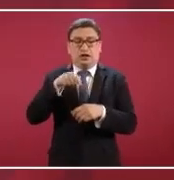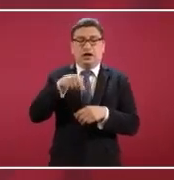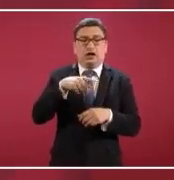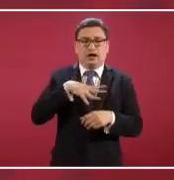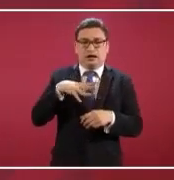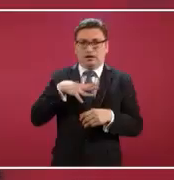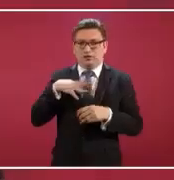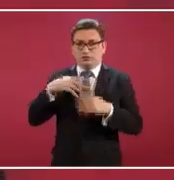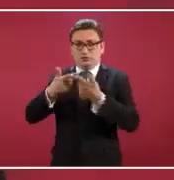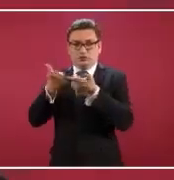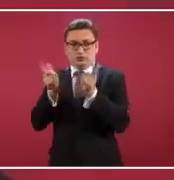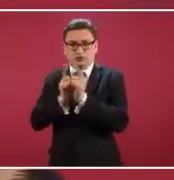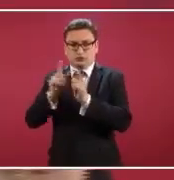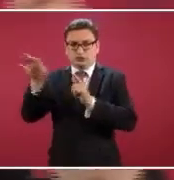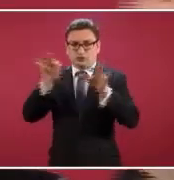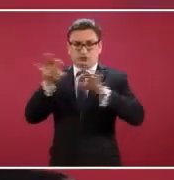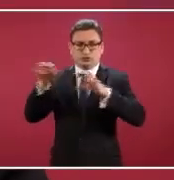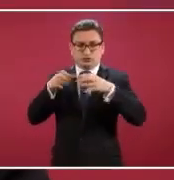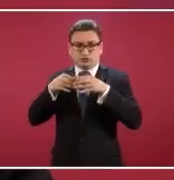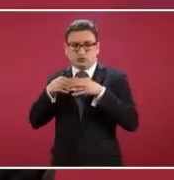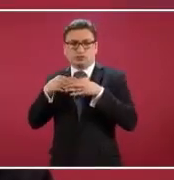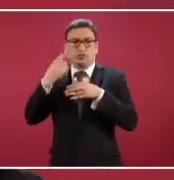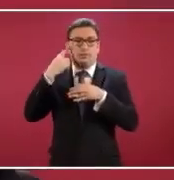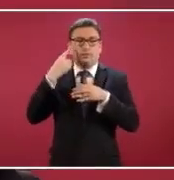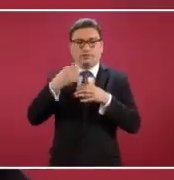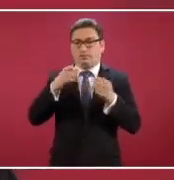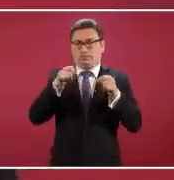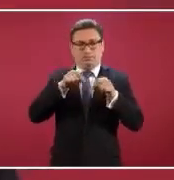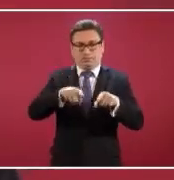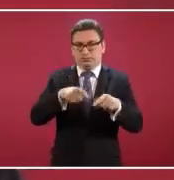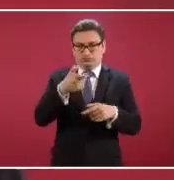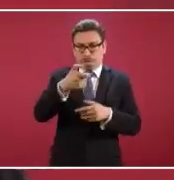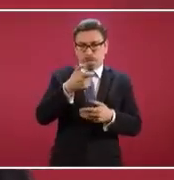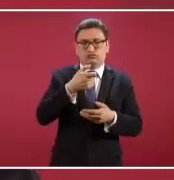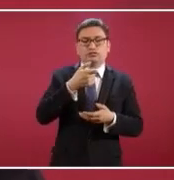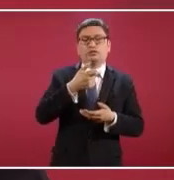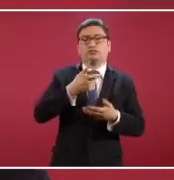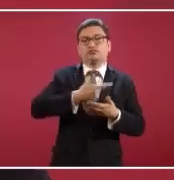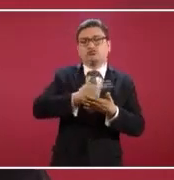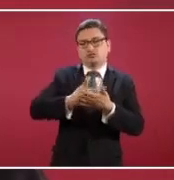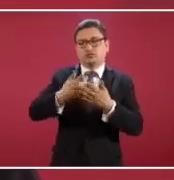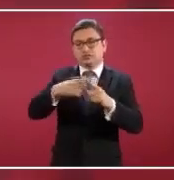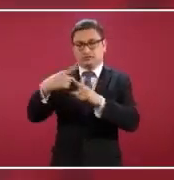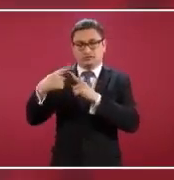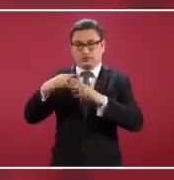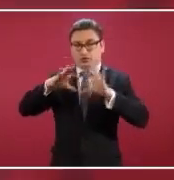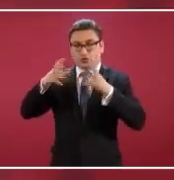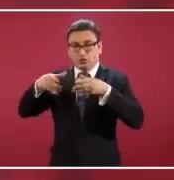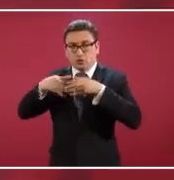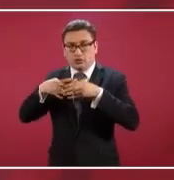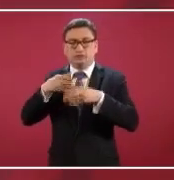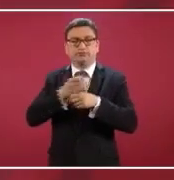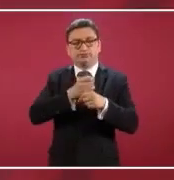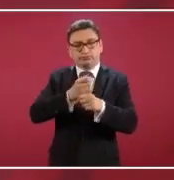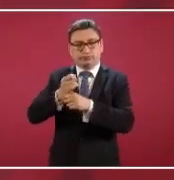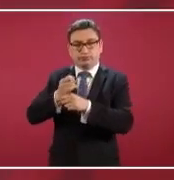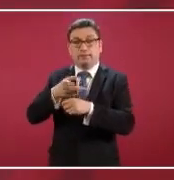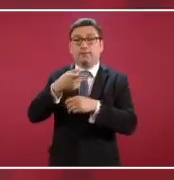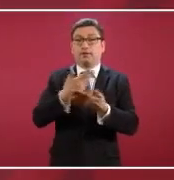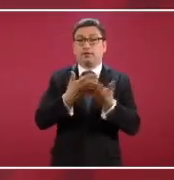para trabajar ese tema junto con el de finanzas que acabo de describir y otros. Y en el de